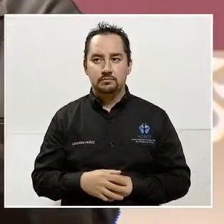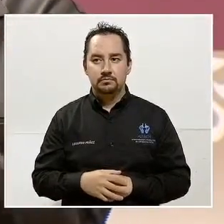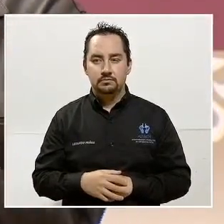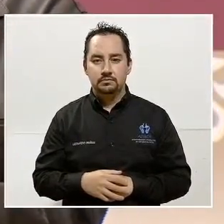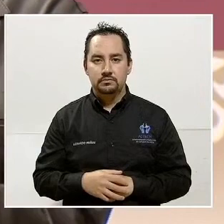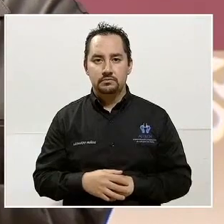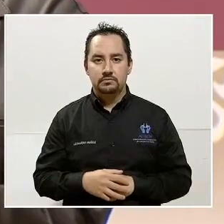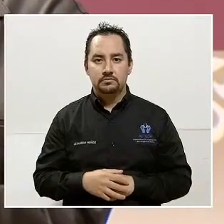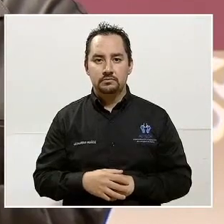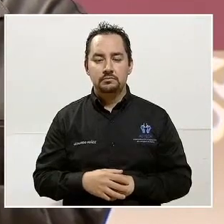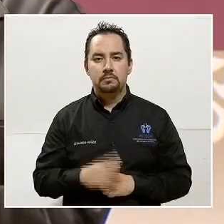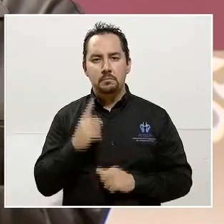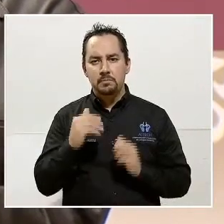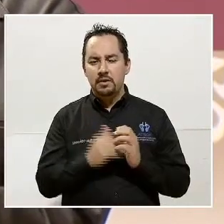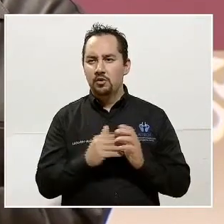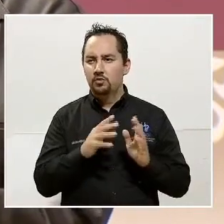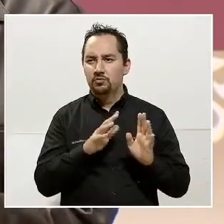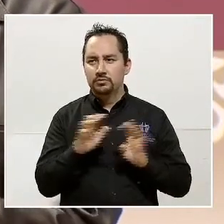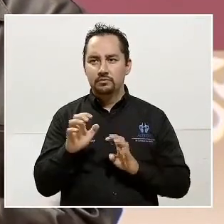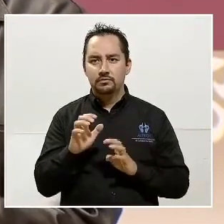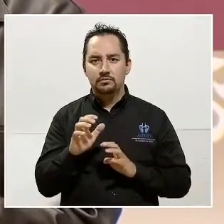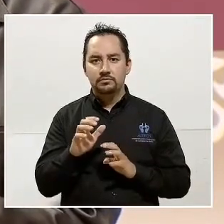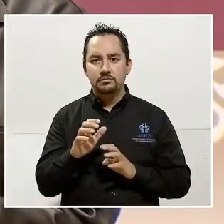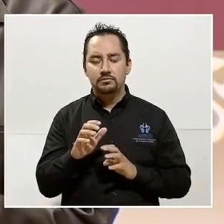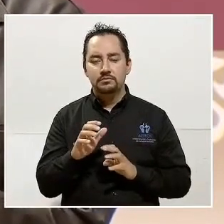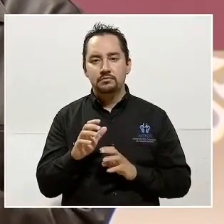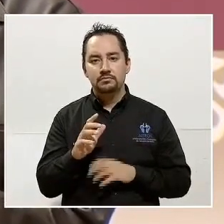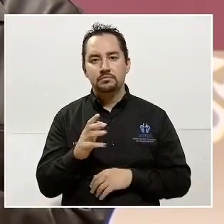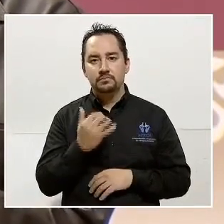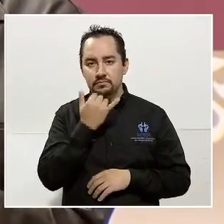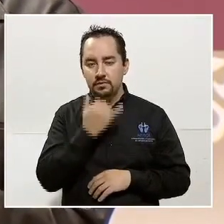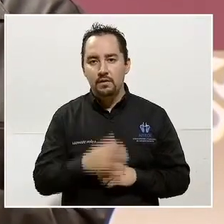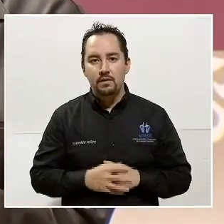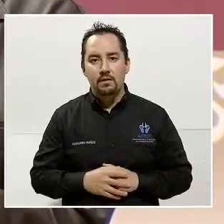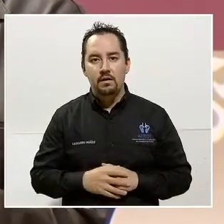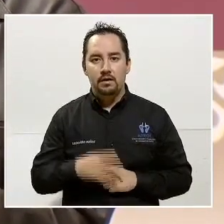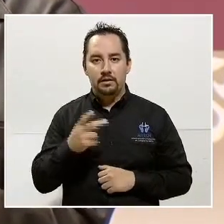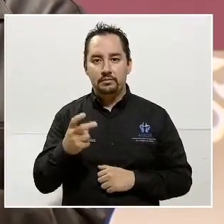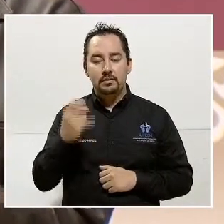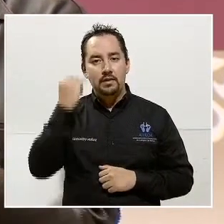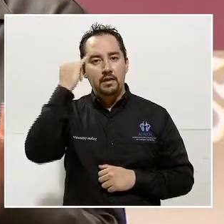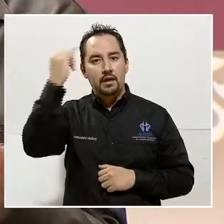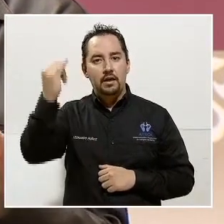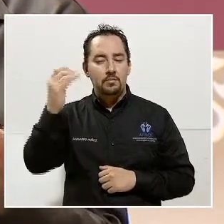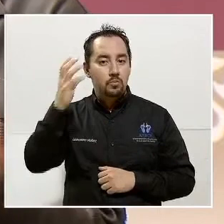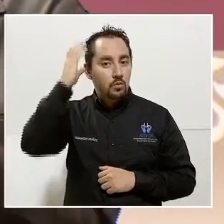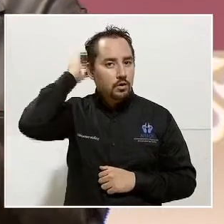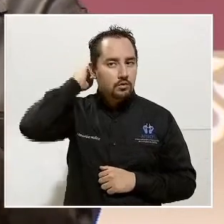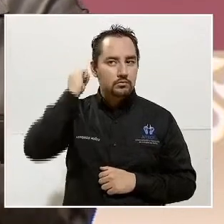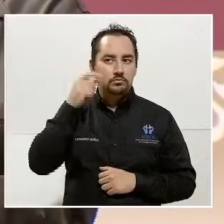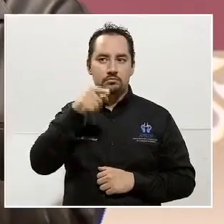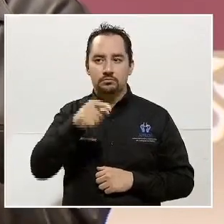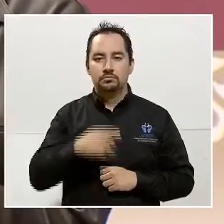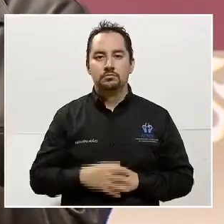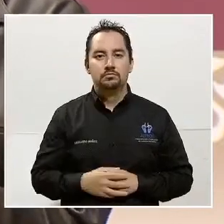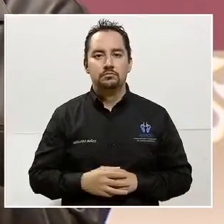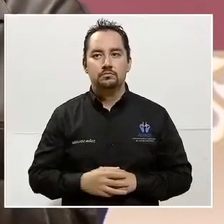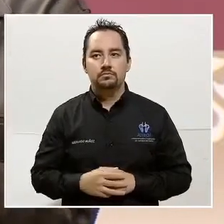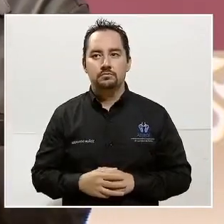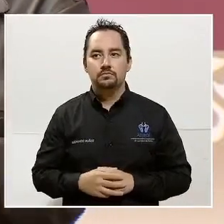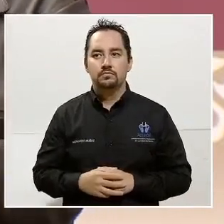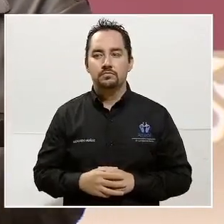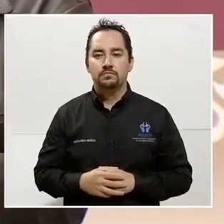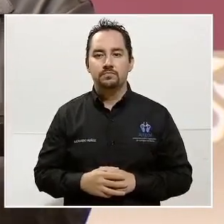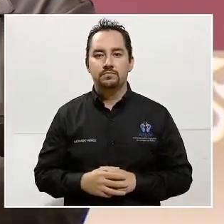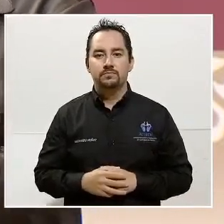ideal de Hidalgo y de Morelos. Por eso es también